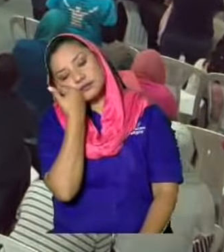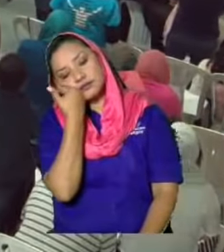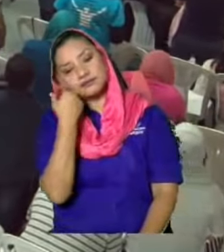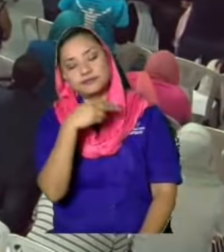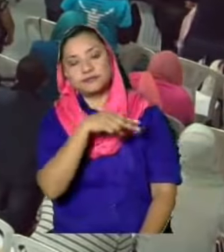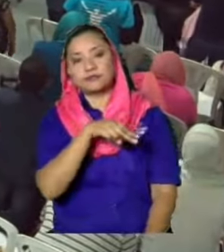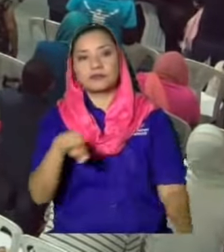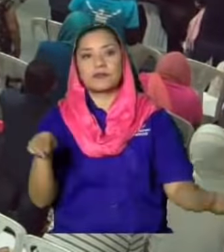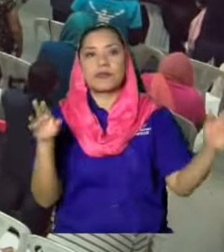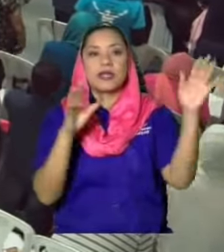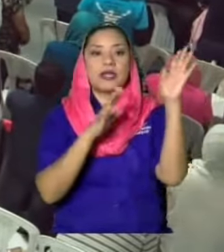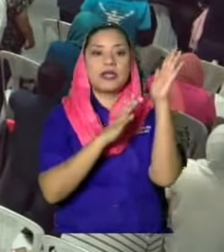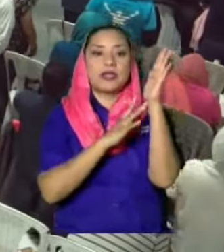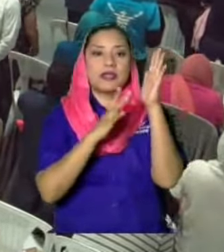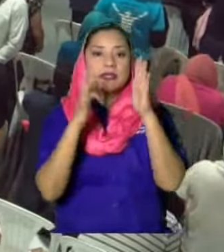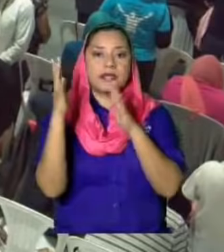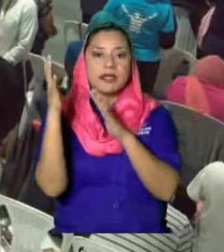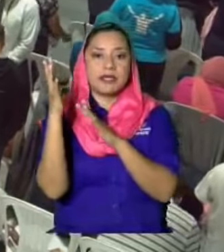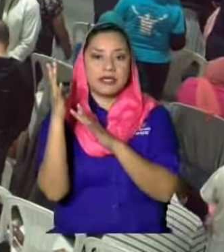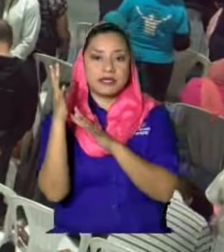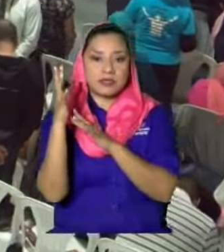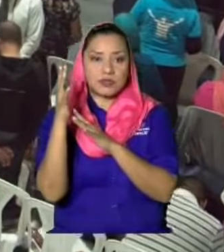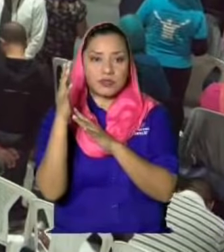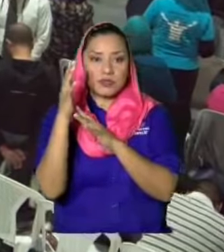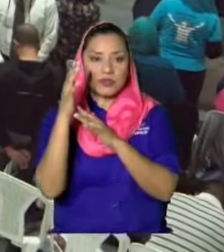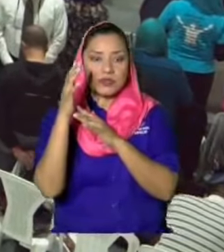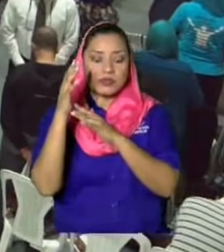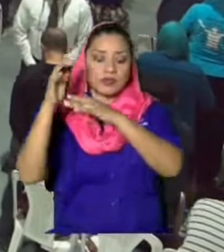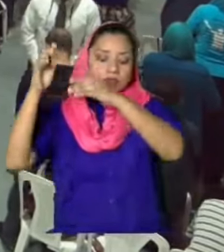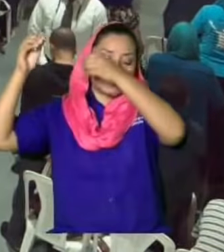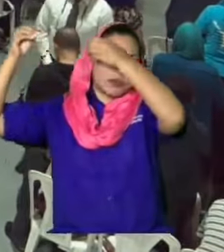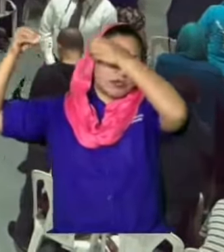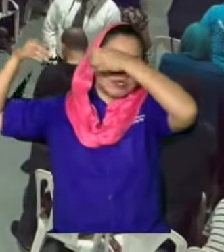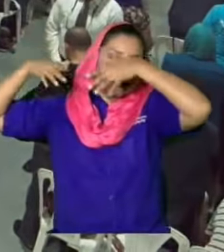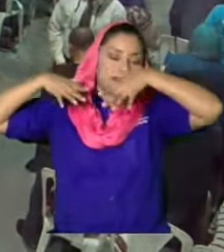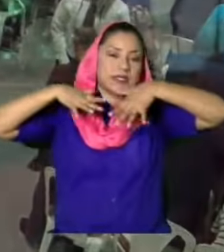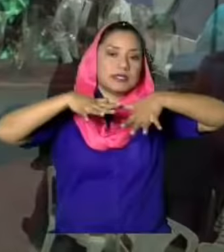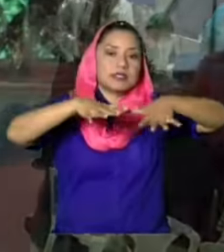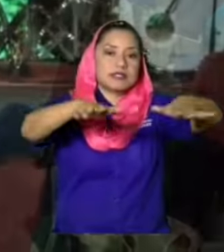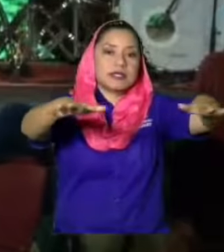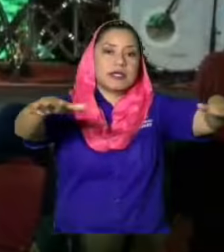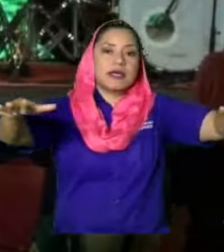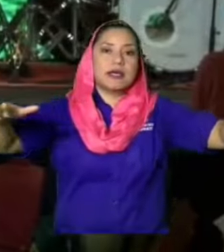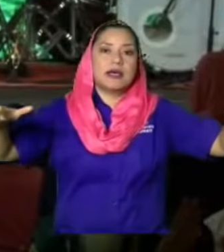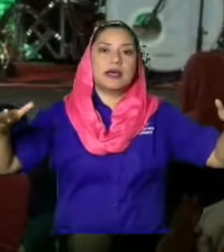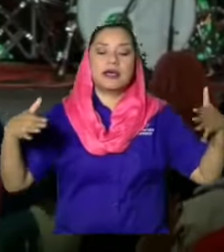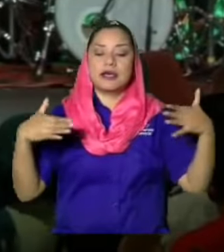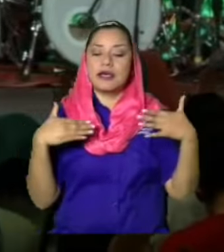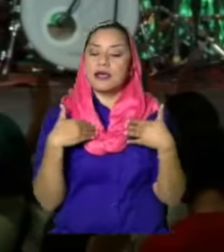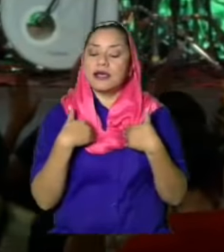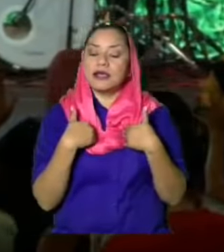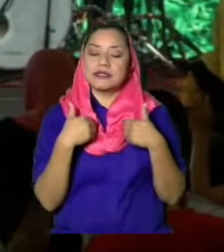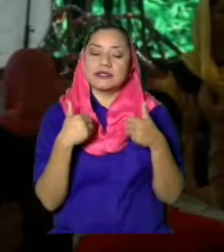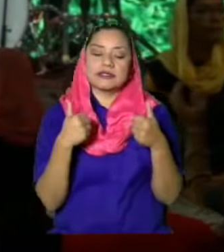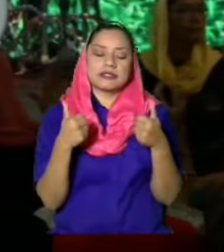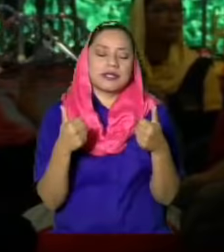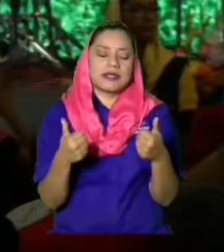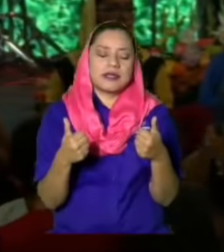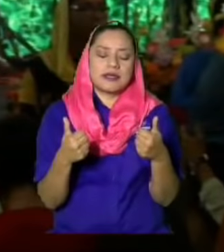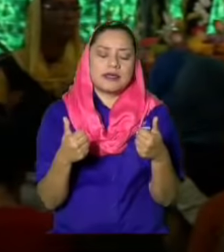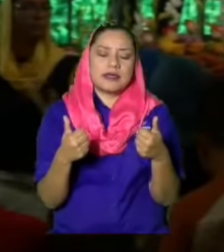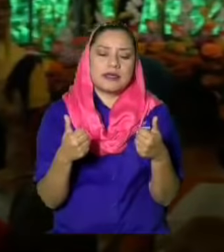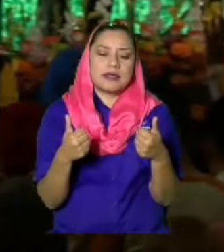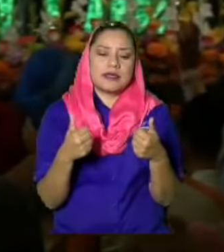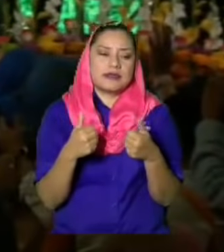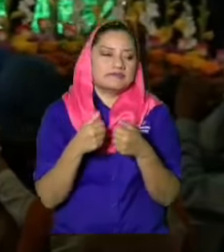Jesús, ese manto que estuvo anoche está en este retiro. Dios te va a sanar, Dios te va a sanar. Llámese